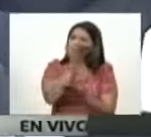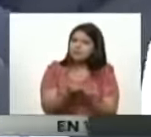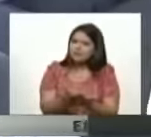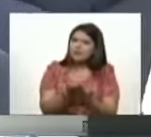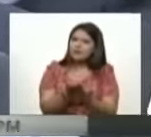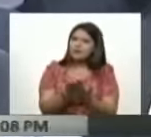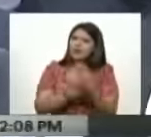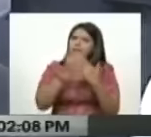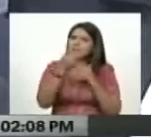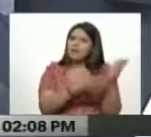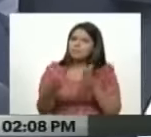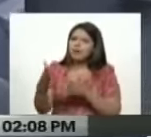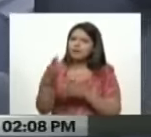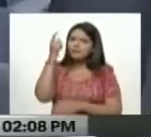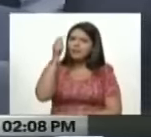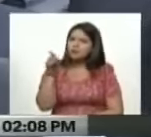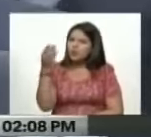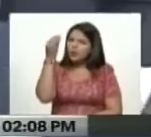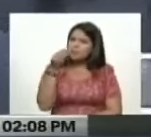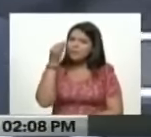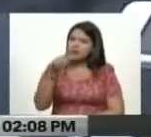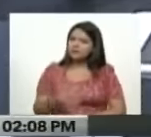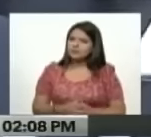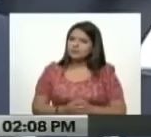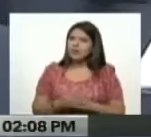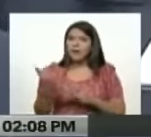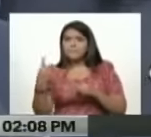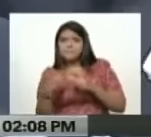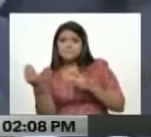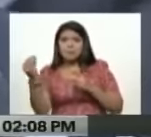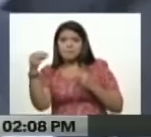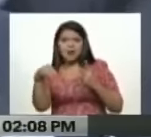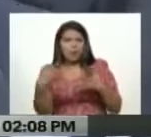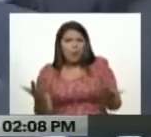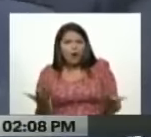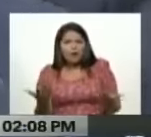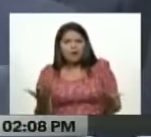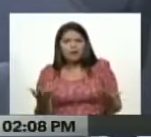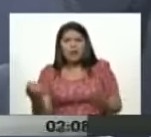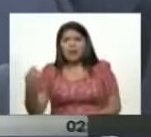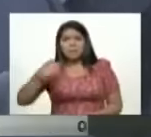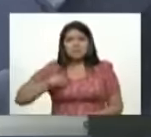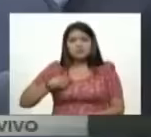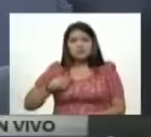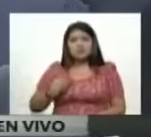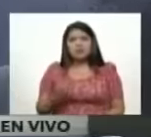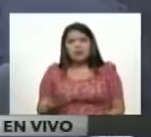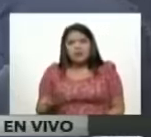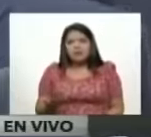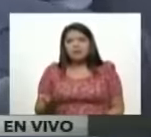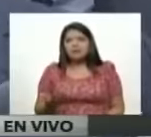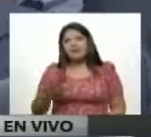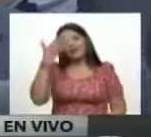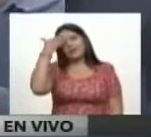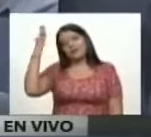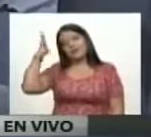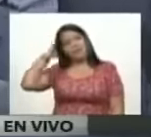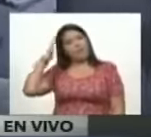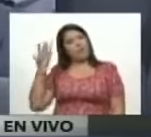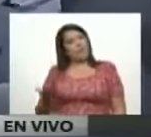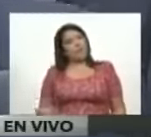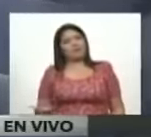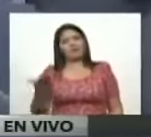agenda legislativa. ¿Cuál es su opinión? Más beneficios que... ¿Cuáles? Que las pensiones. Mira, es hipócrita, escúchame, mira,